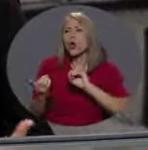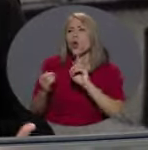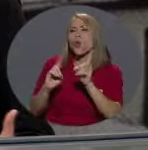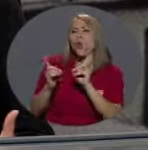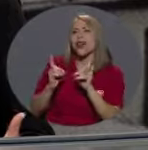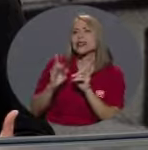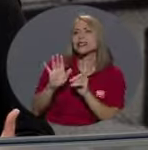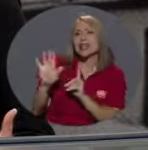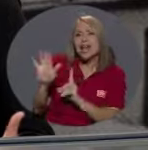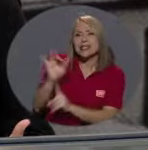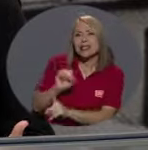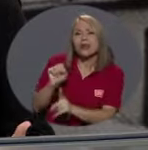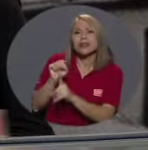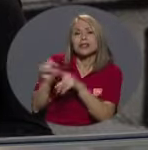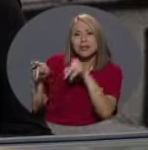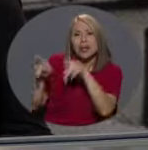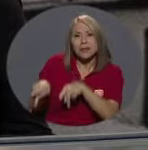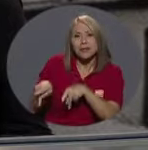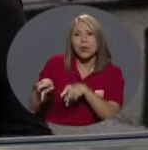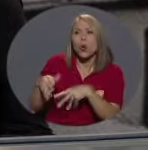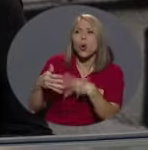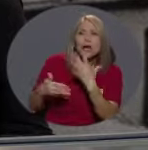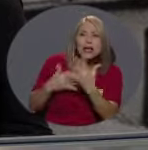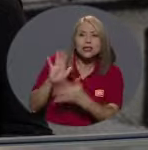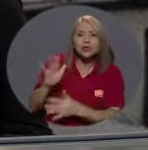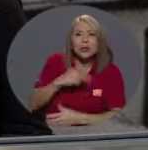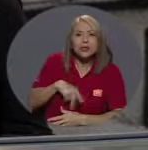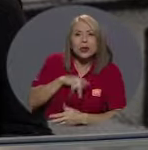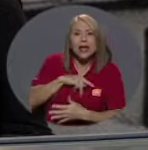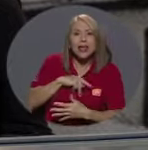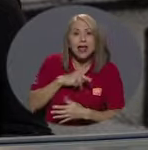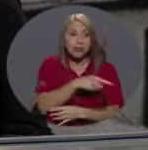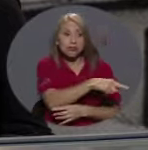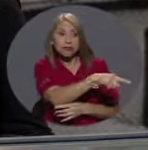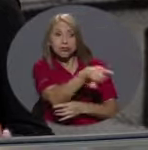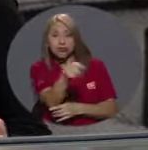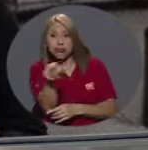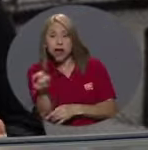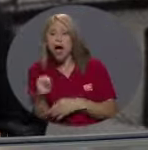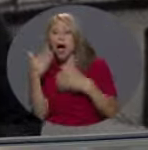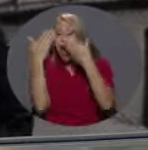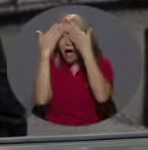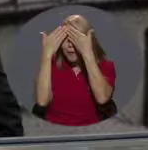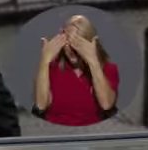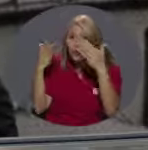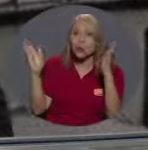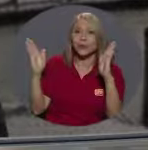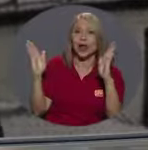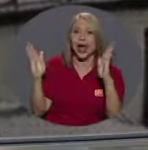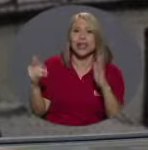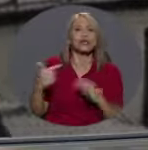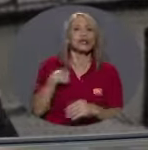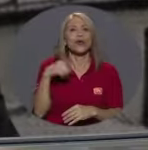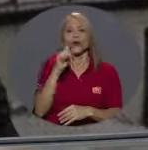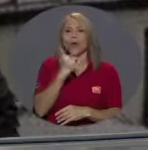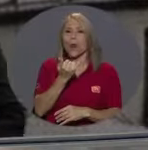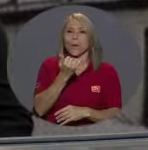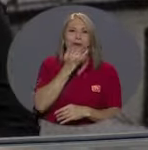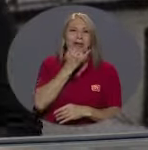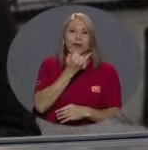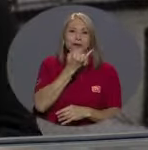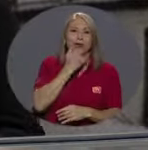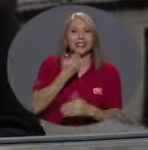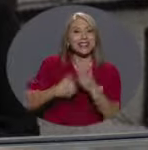persona, un poco la personalidad y todo, cómo hay apertura, ¿verdad? Cómo yo no cometo errores que comúnmente se podrían